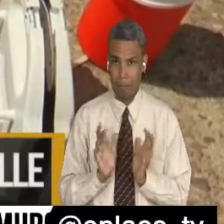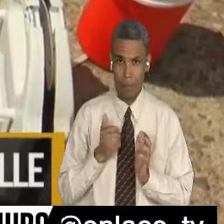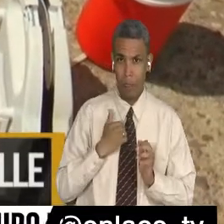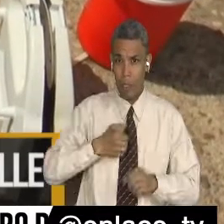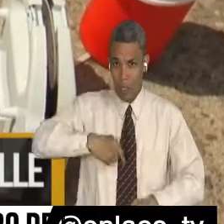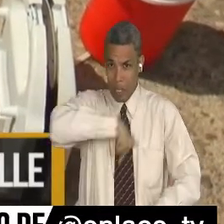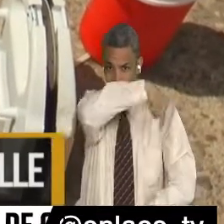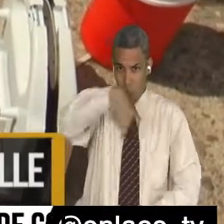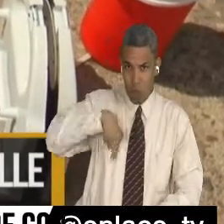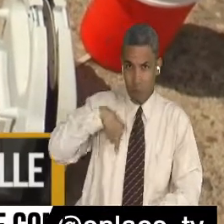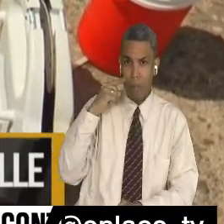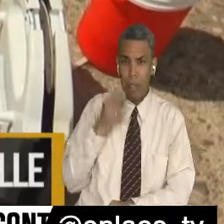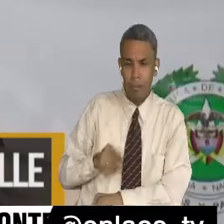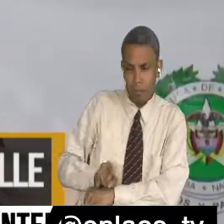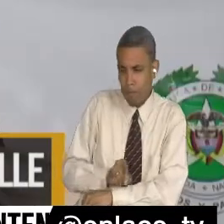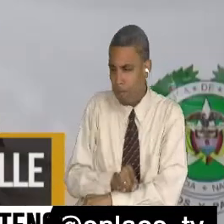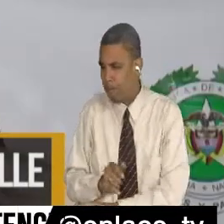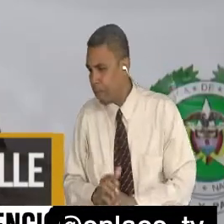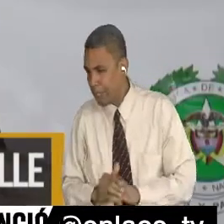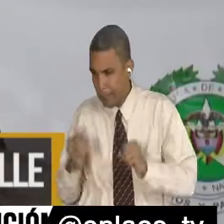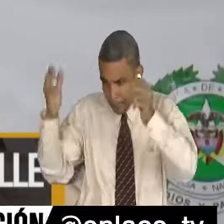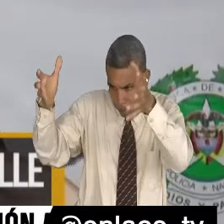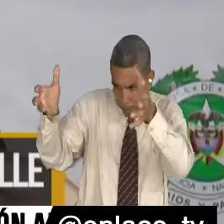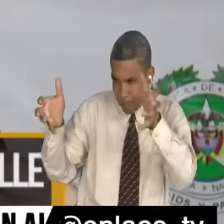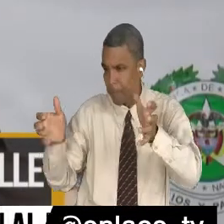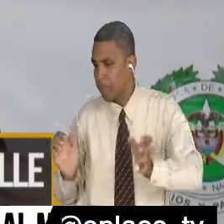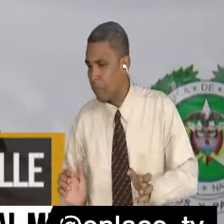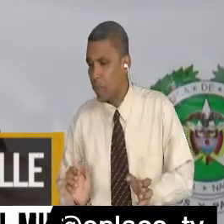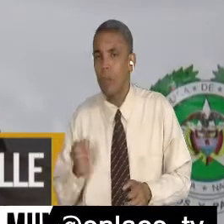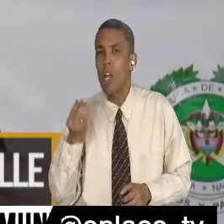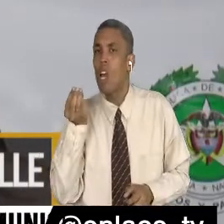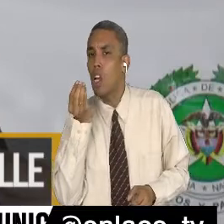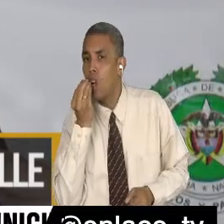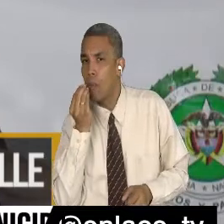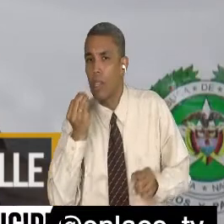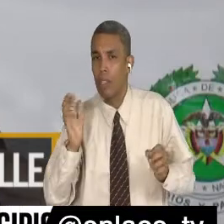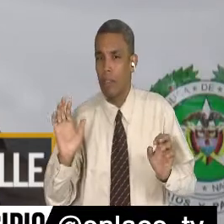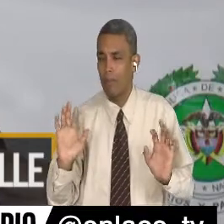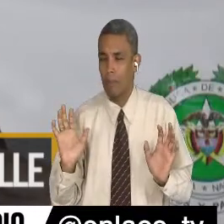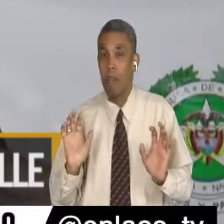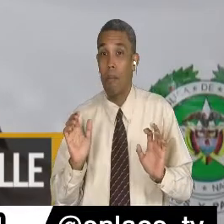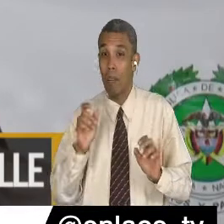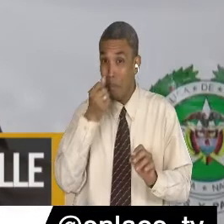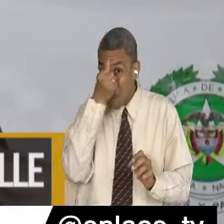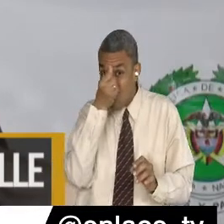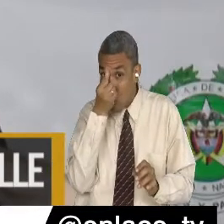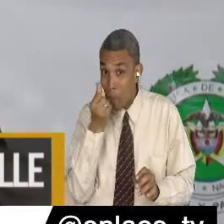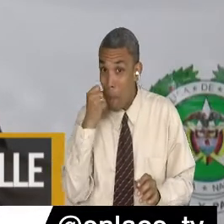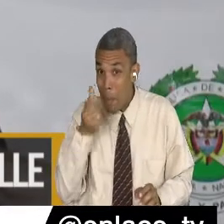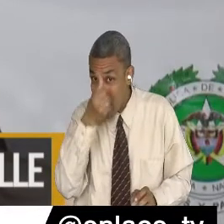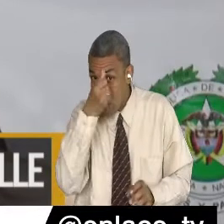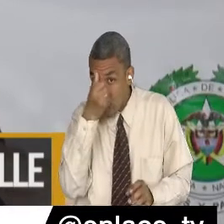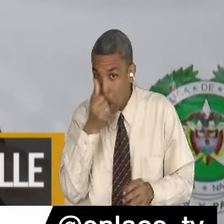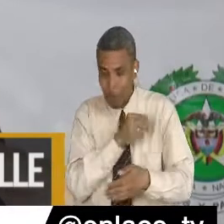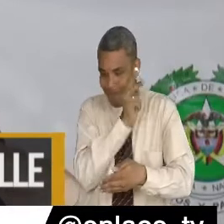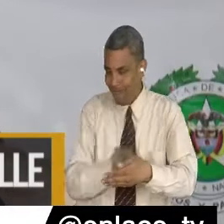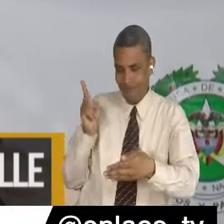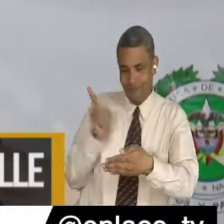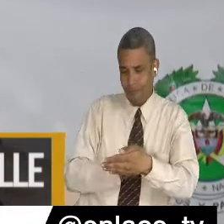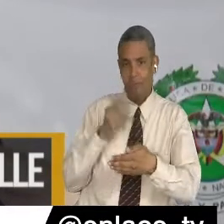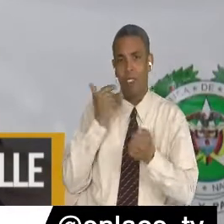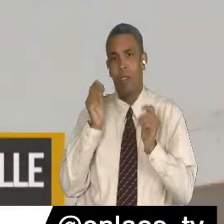tenemos, estamos priorizando algunas situaciones. Este día no van a tener visita pues estas personas, teniendo en cuenta pues que vamos a continuar